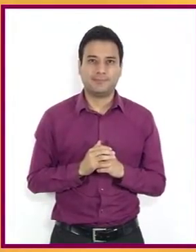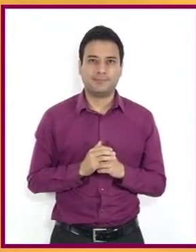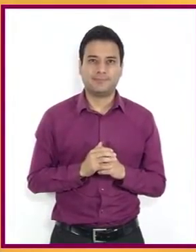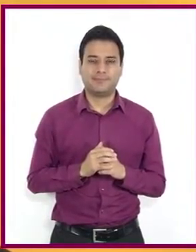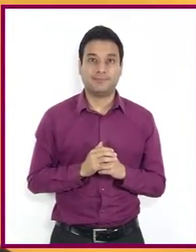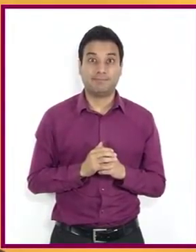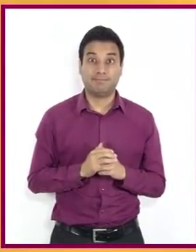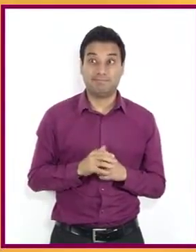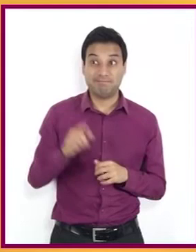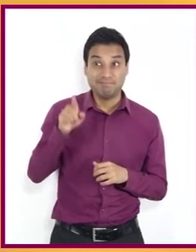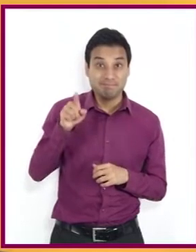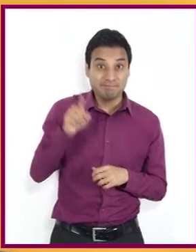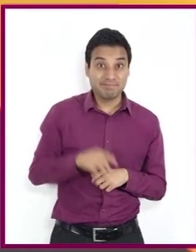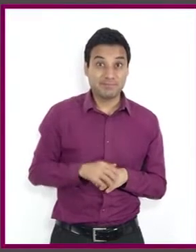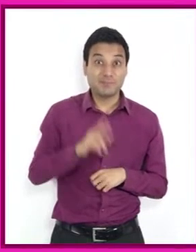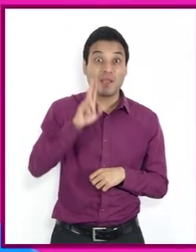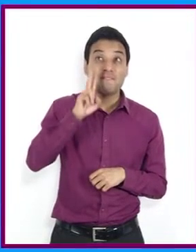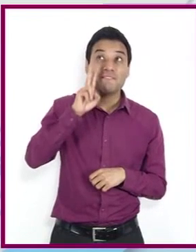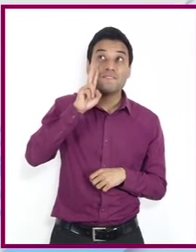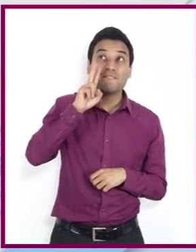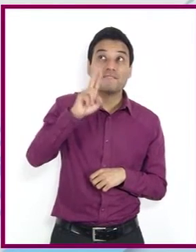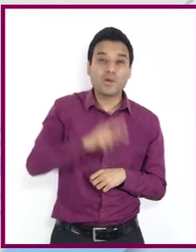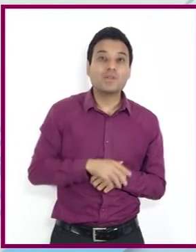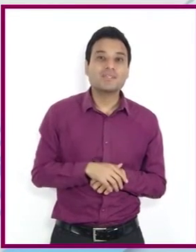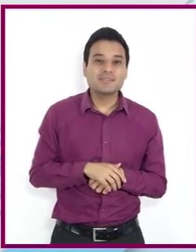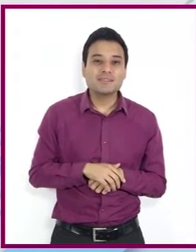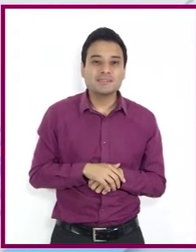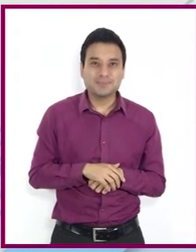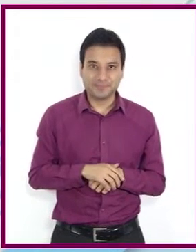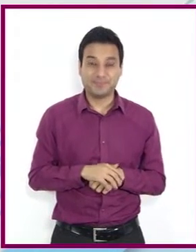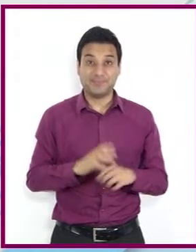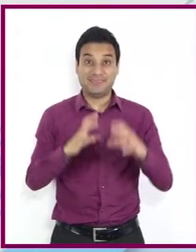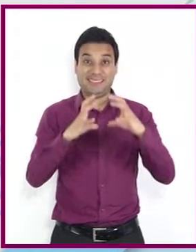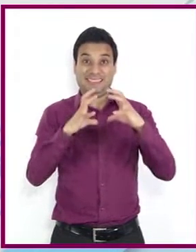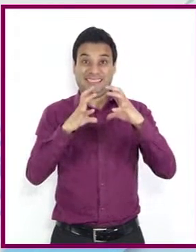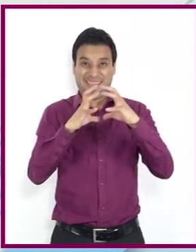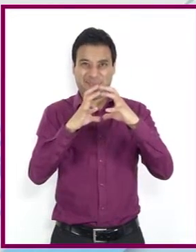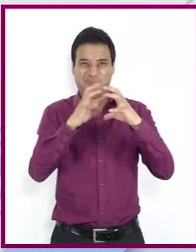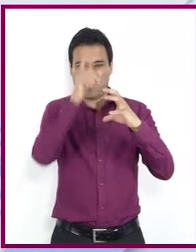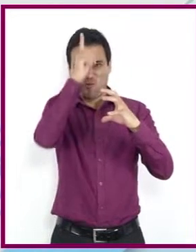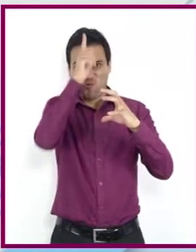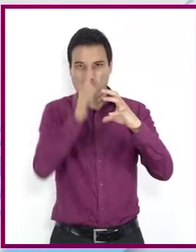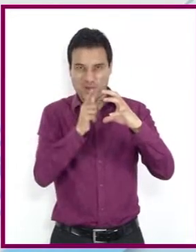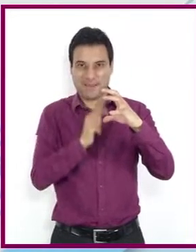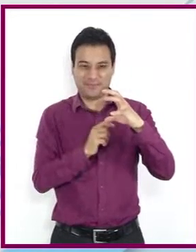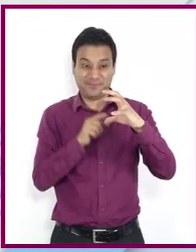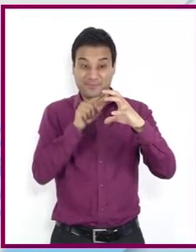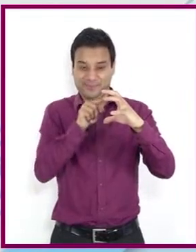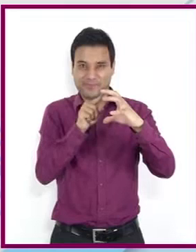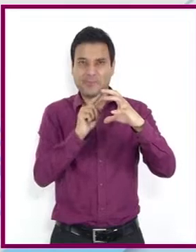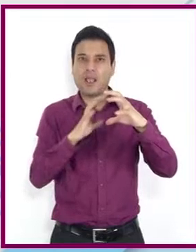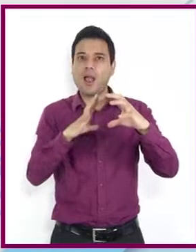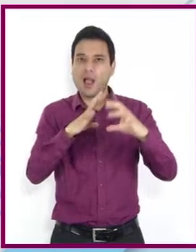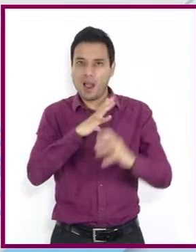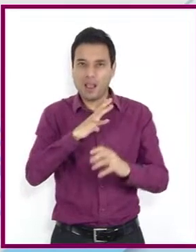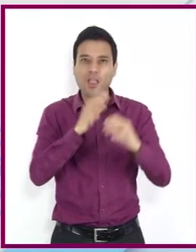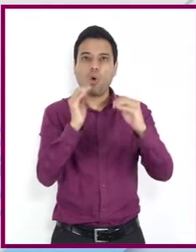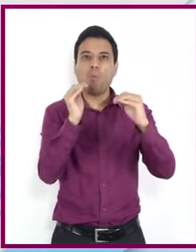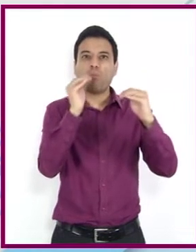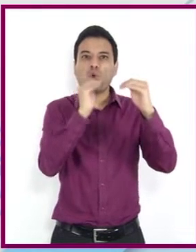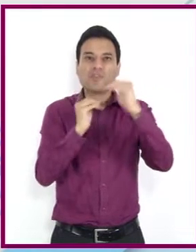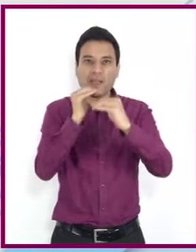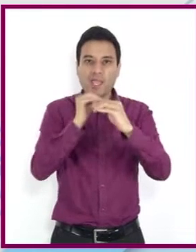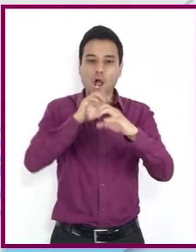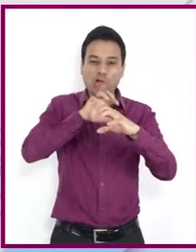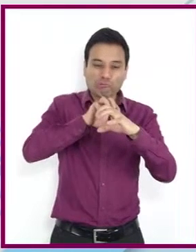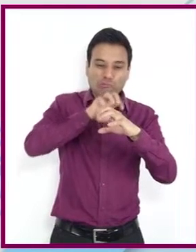Galileo vio lo que consideró montañas y cráteres, pruebas de que el satélite natural, la Luna, al igual que nuestro planeta, era un